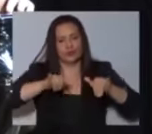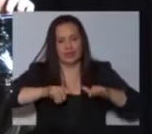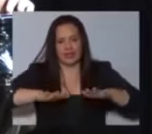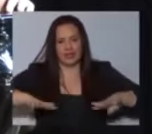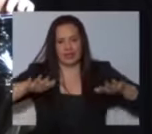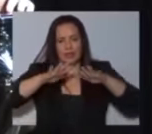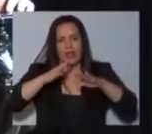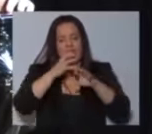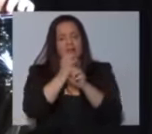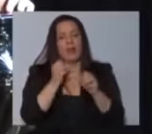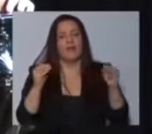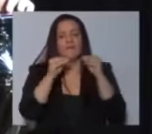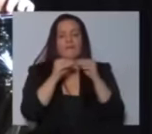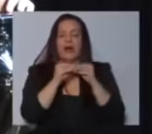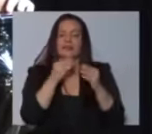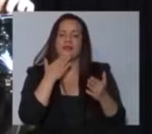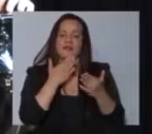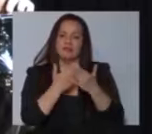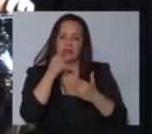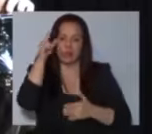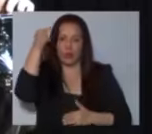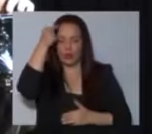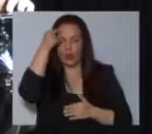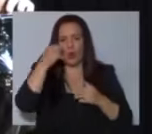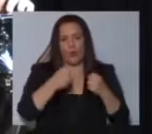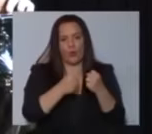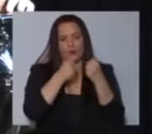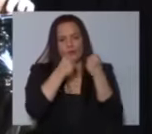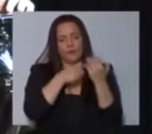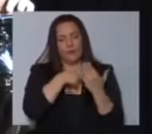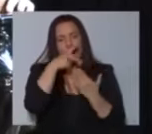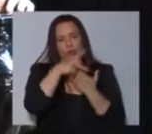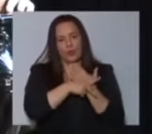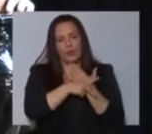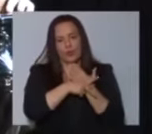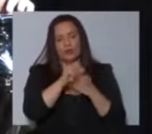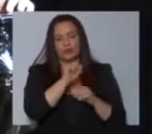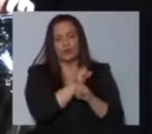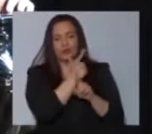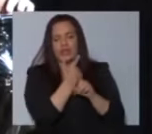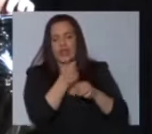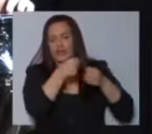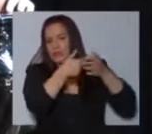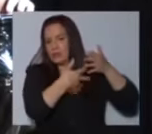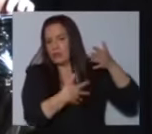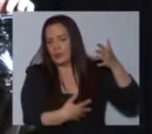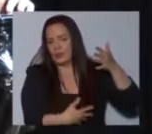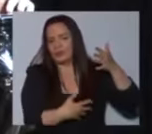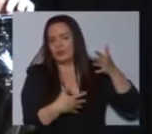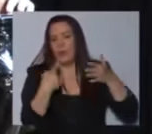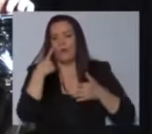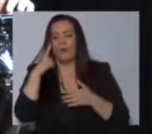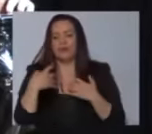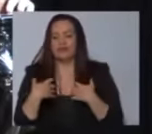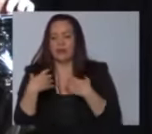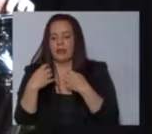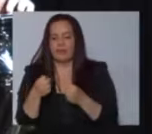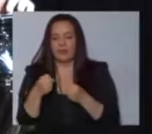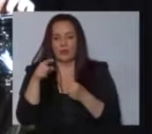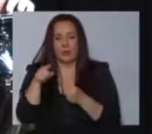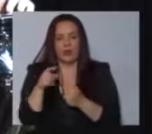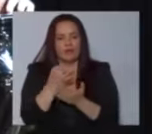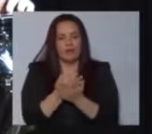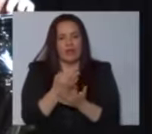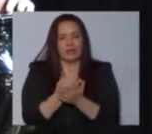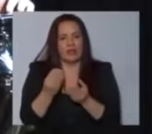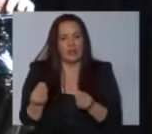más eficiente el gobierno y fortalecer los programas sociales. Todo esto mediante el saneamiento de las finanzas públicas y el crecimiento